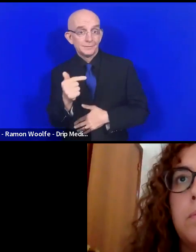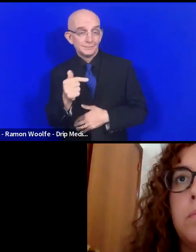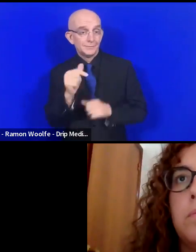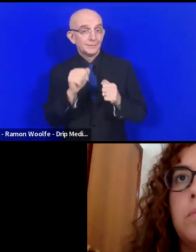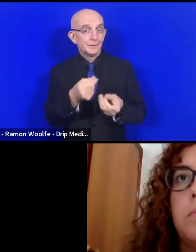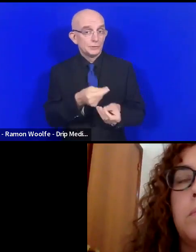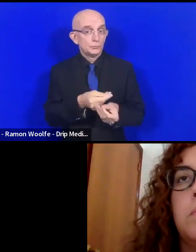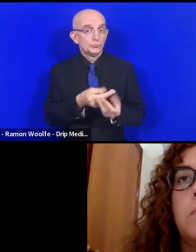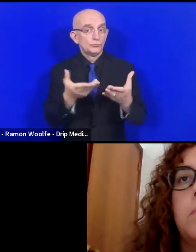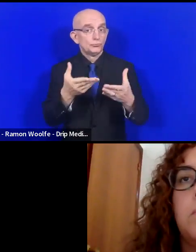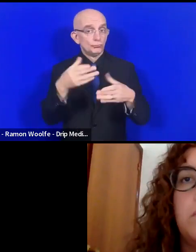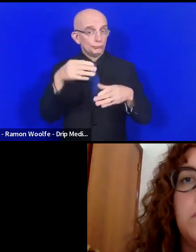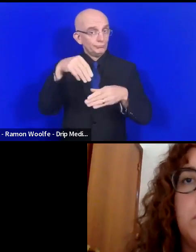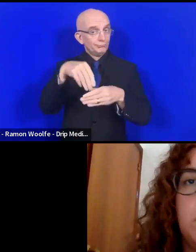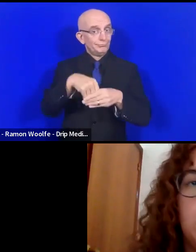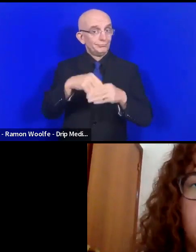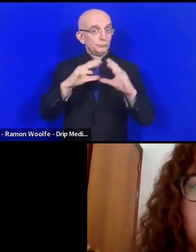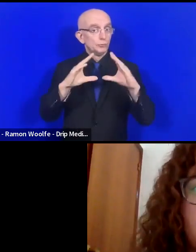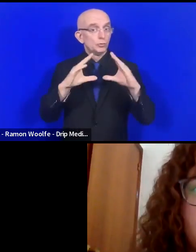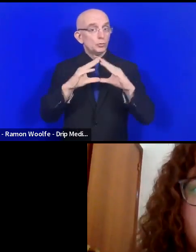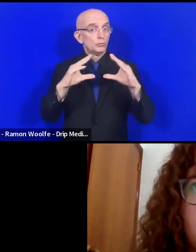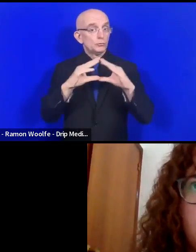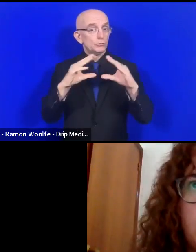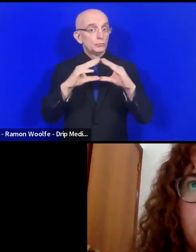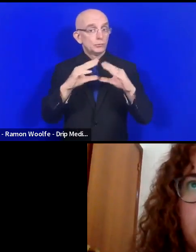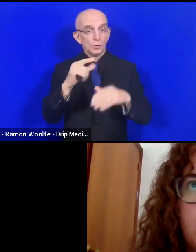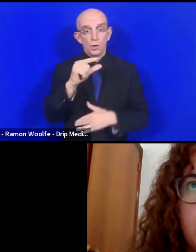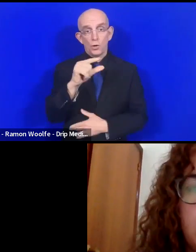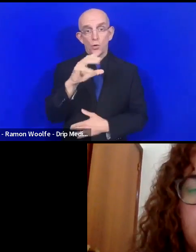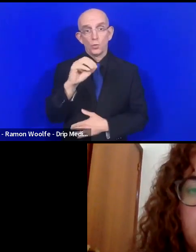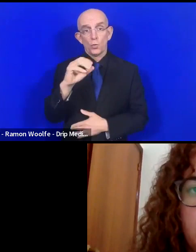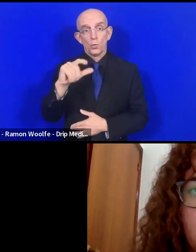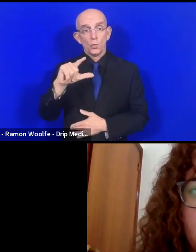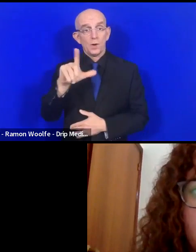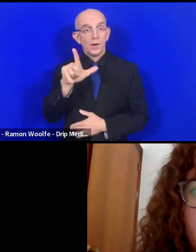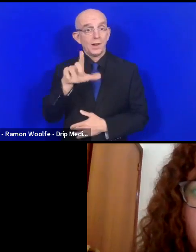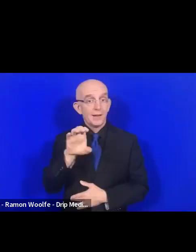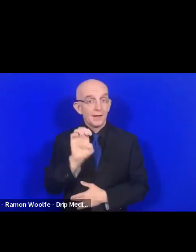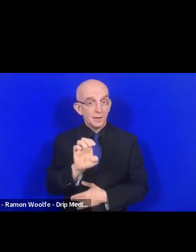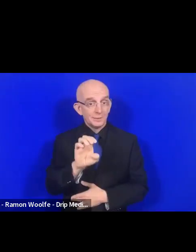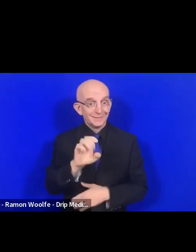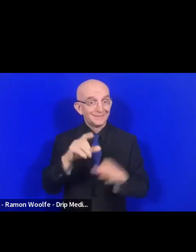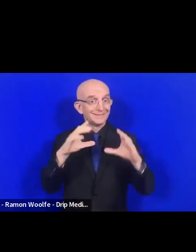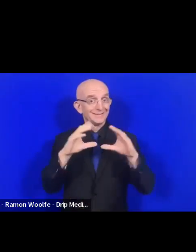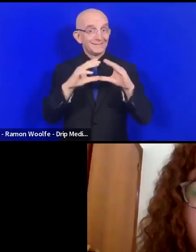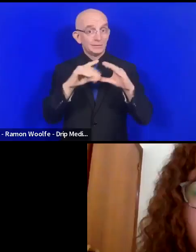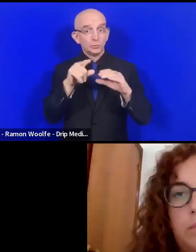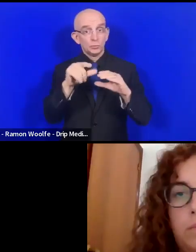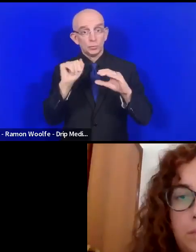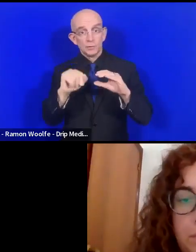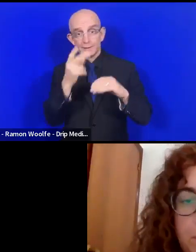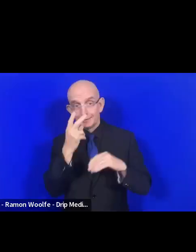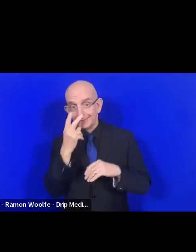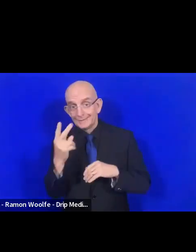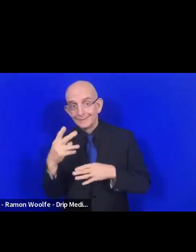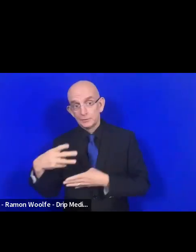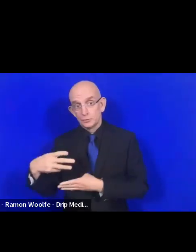my screen in just a second and bringing Christina back into the conversation. So over to you, Christina.